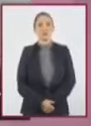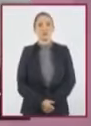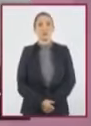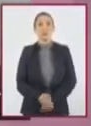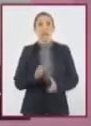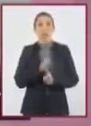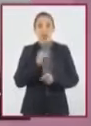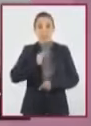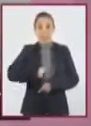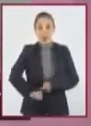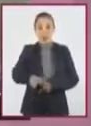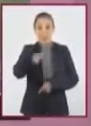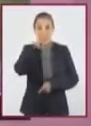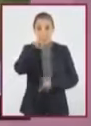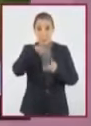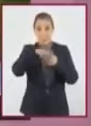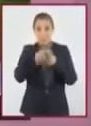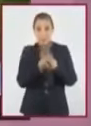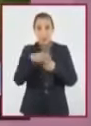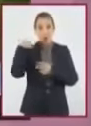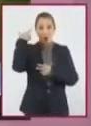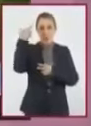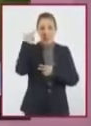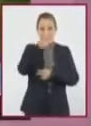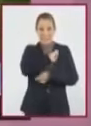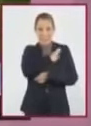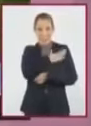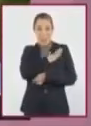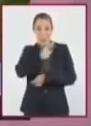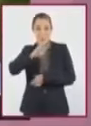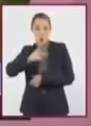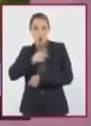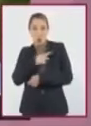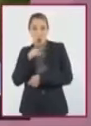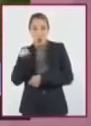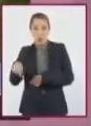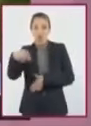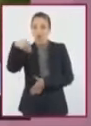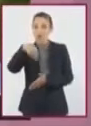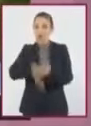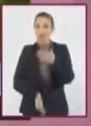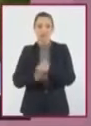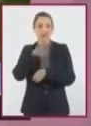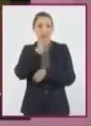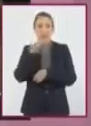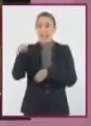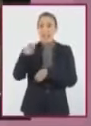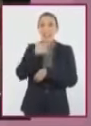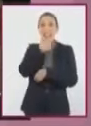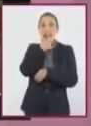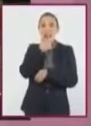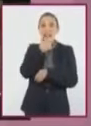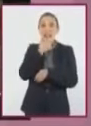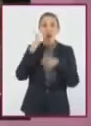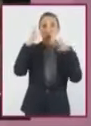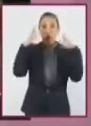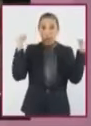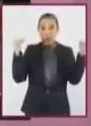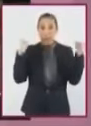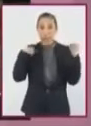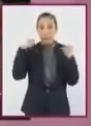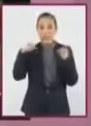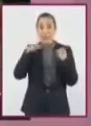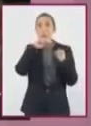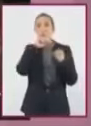A partir del siglo XVIII, las monarquías española y portuguesa decayeron y fueron los ingleses, los holandeses y en